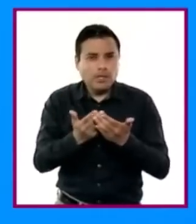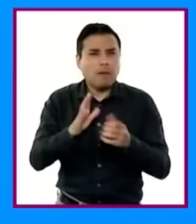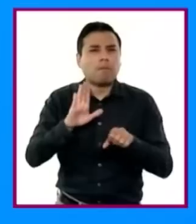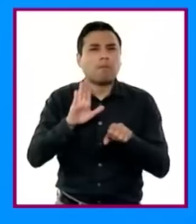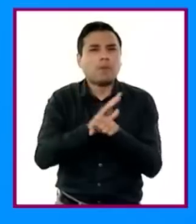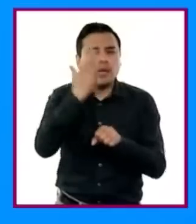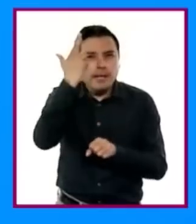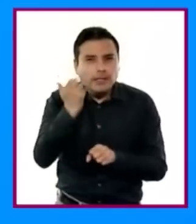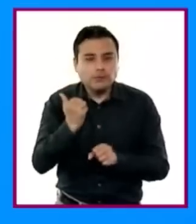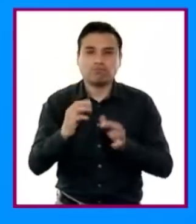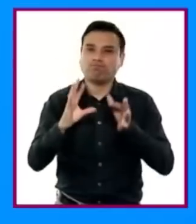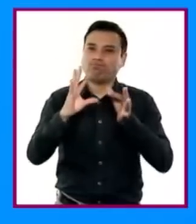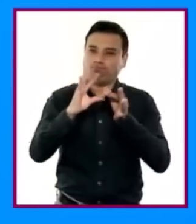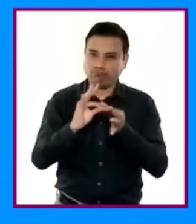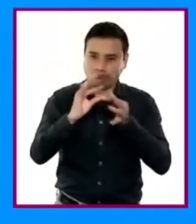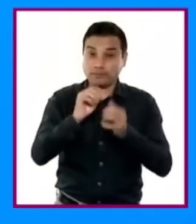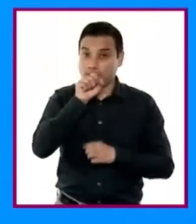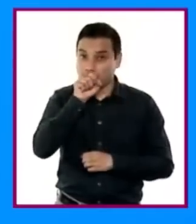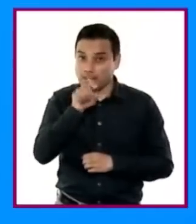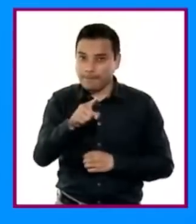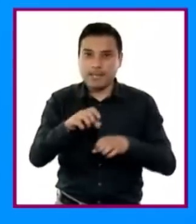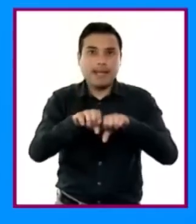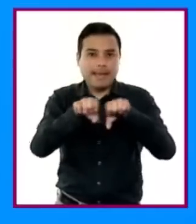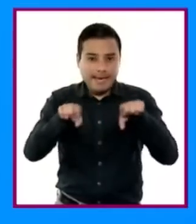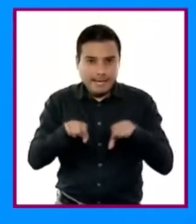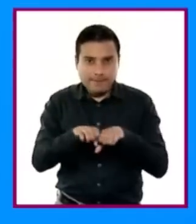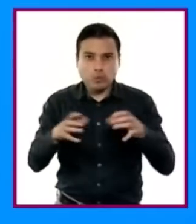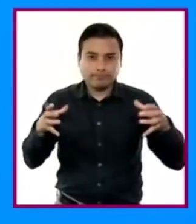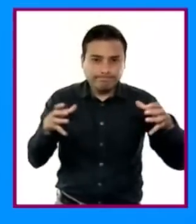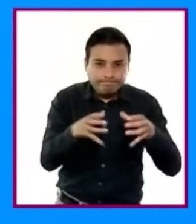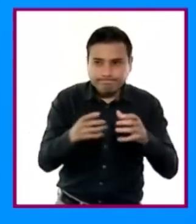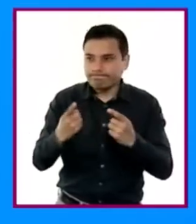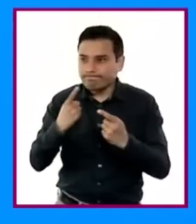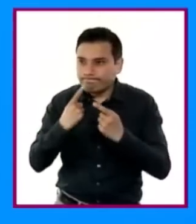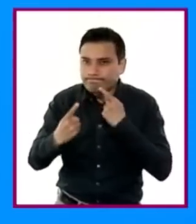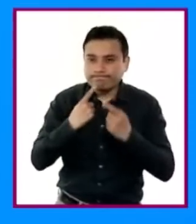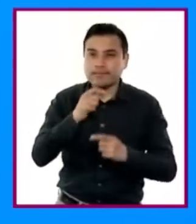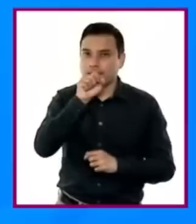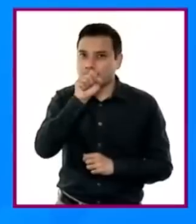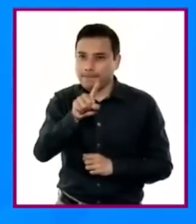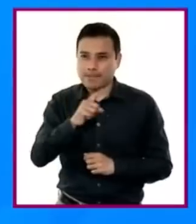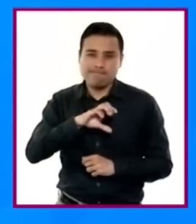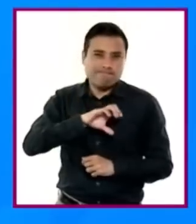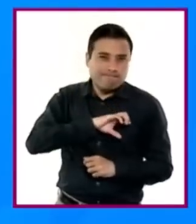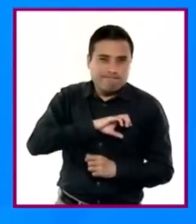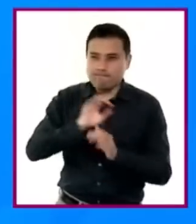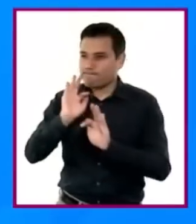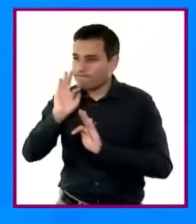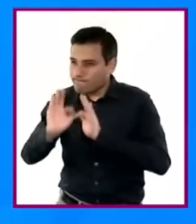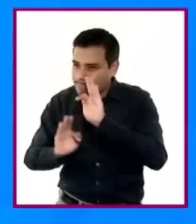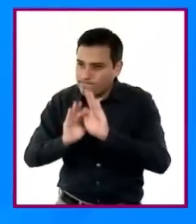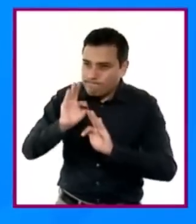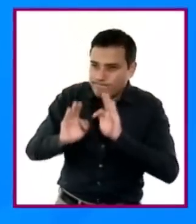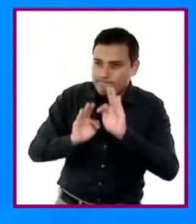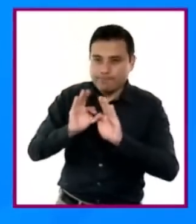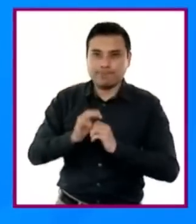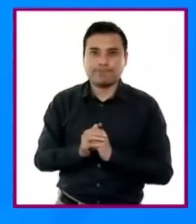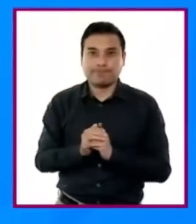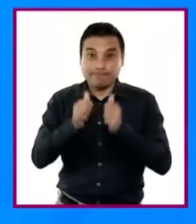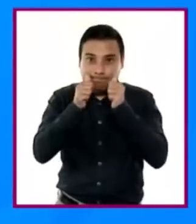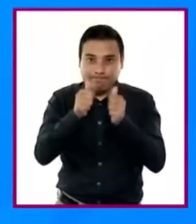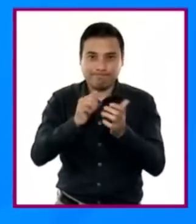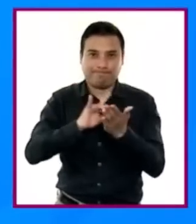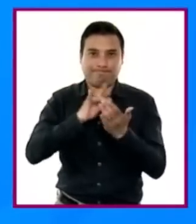establezcan relaciones sociales sólidas y empáticas gracias por su